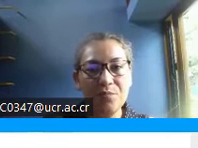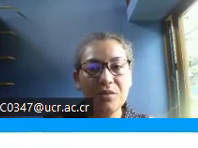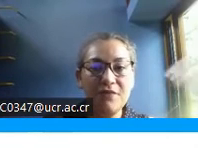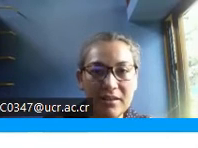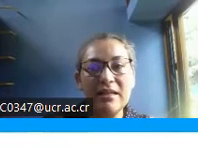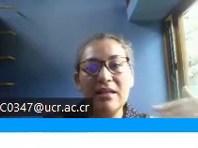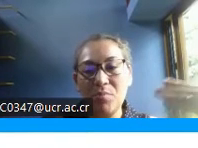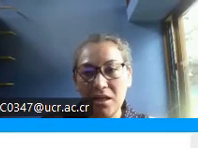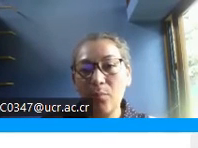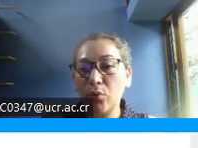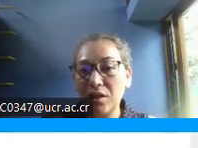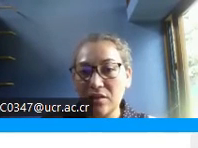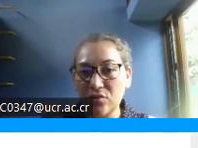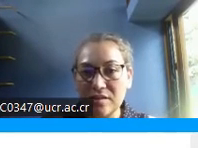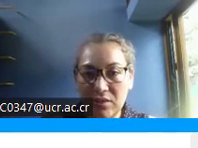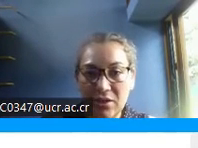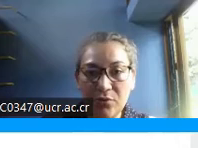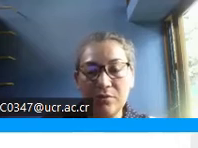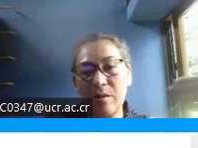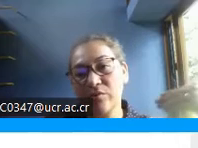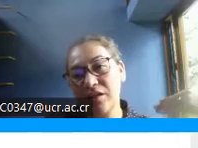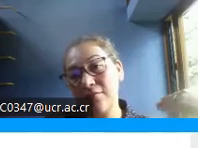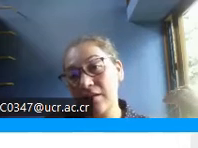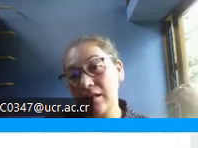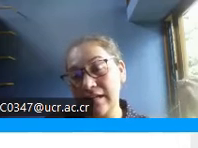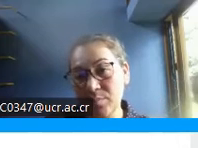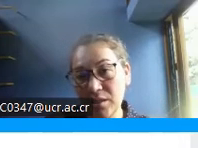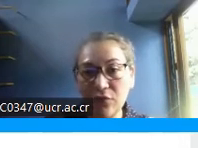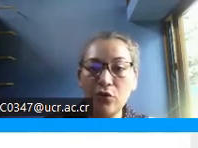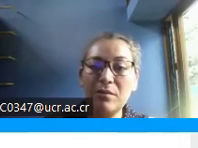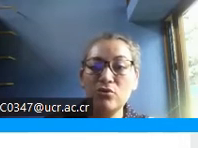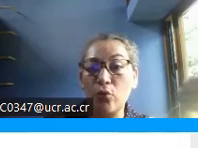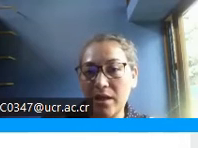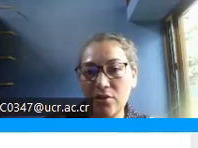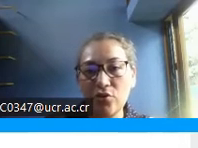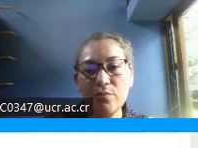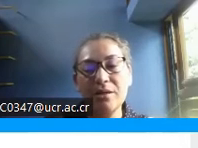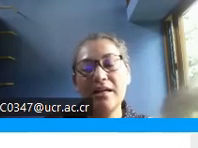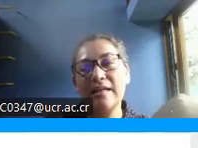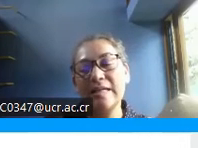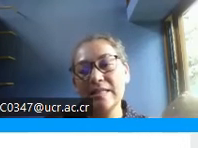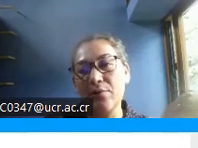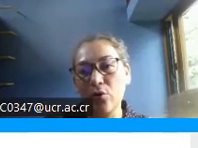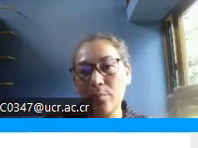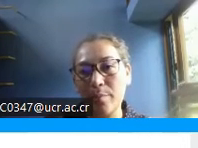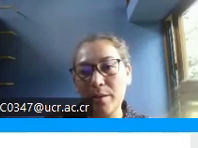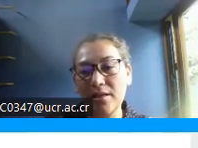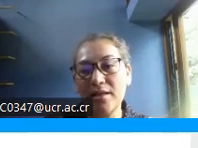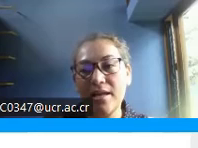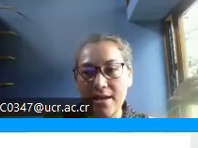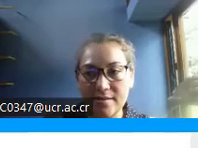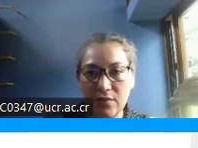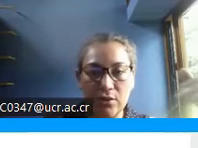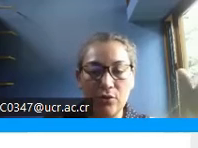Y finalmente viene la publicación de este video. Vamos a definir las plataformas o medios, ¿verdad?, en las que se va a